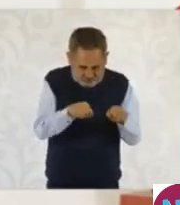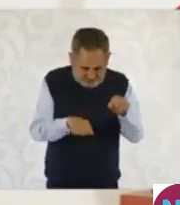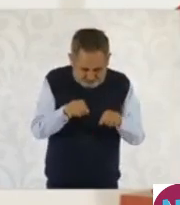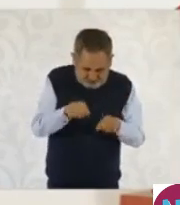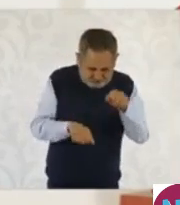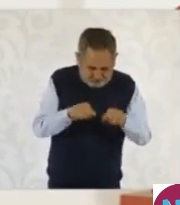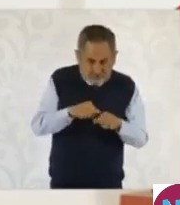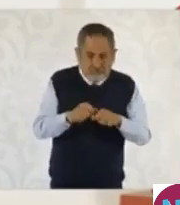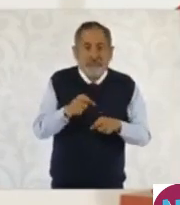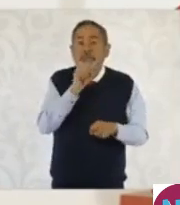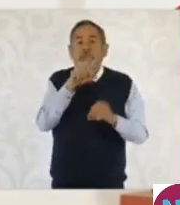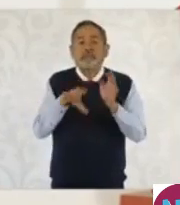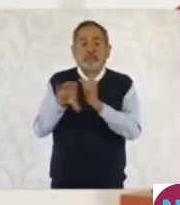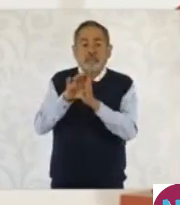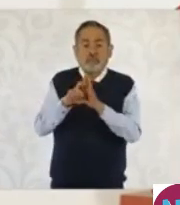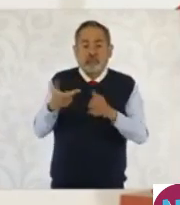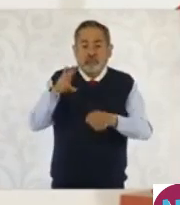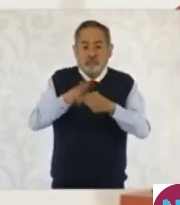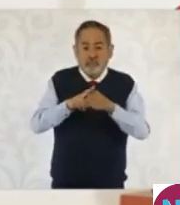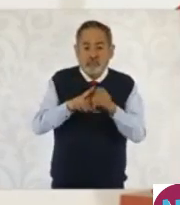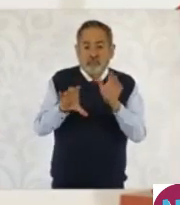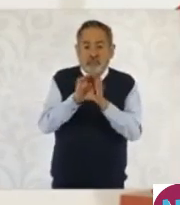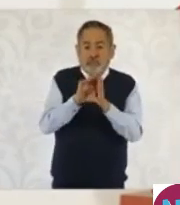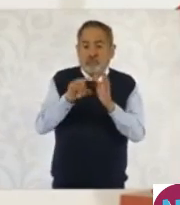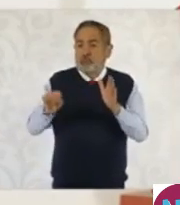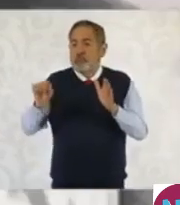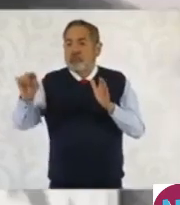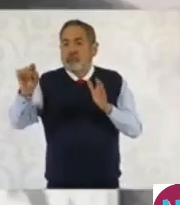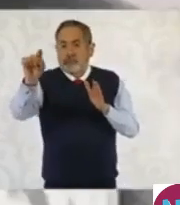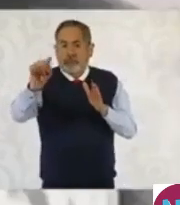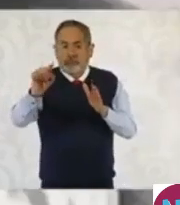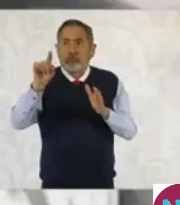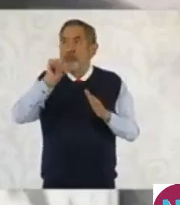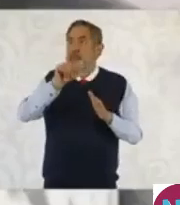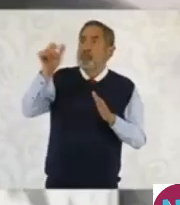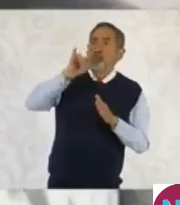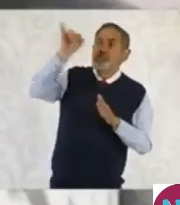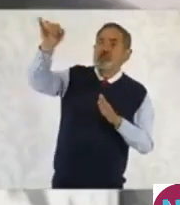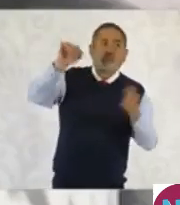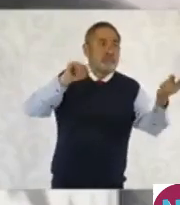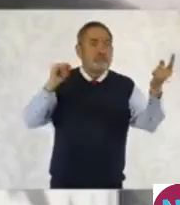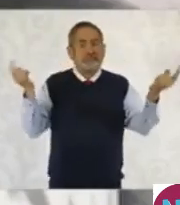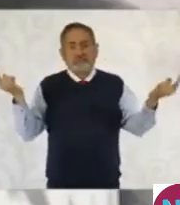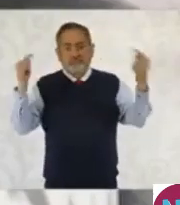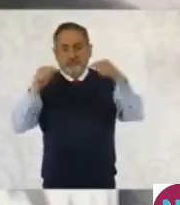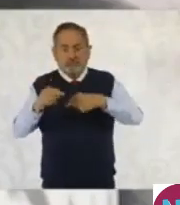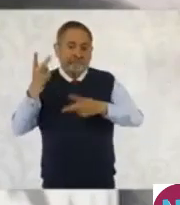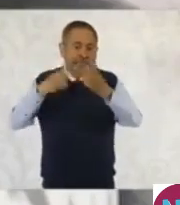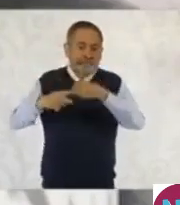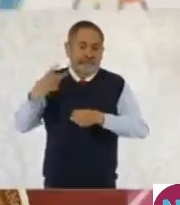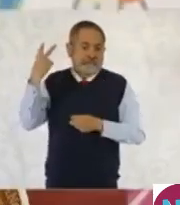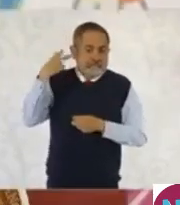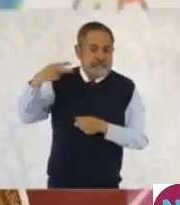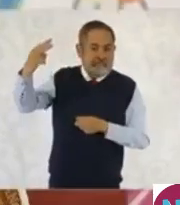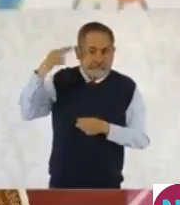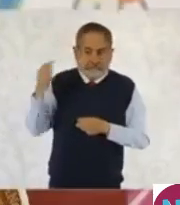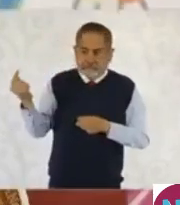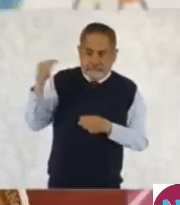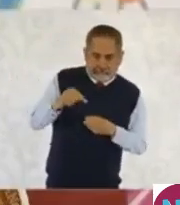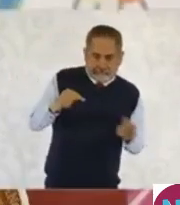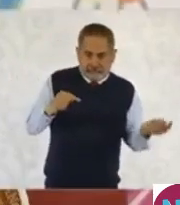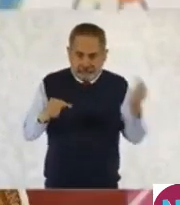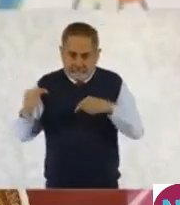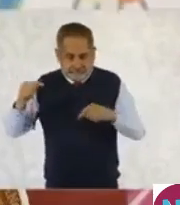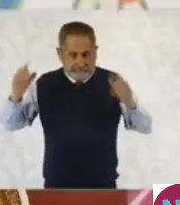varios quirófanos del hospital. Se trasladan cirujanos de varias regiones del país a una sola región